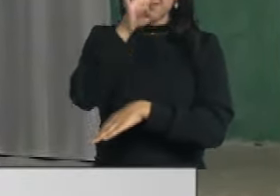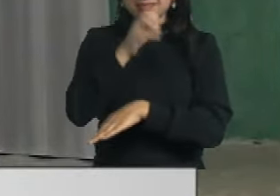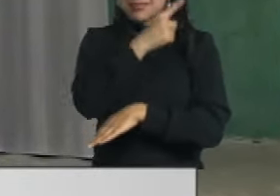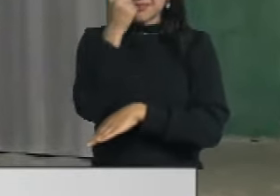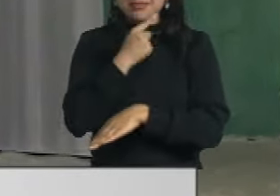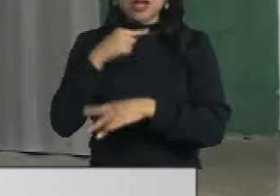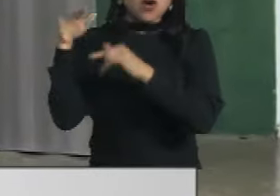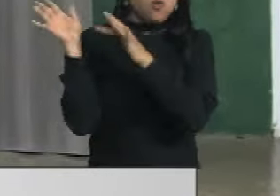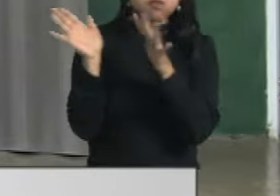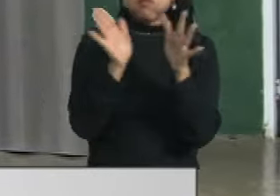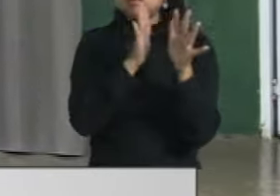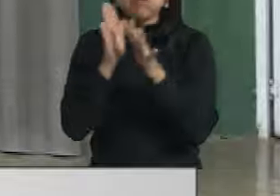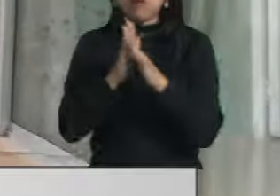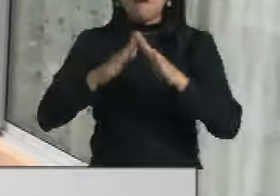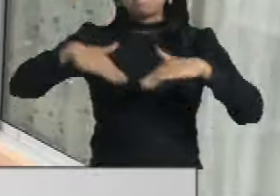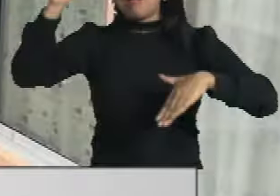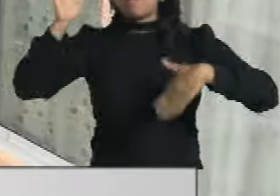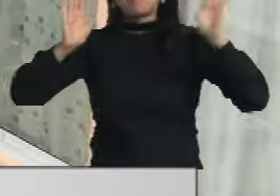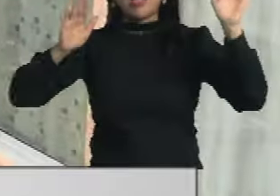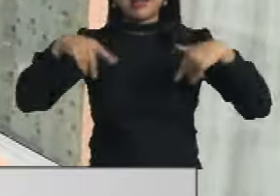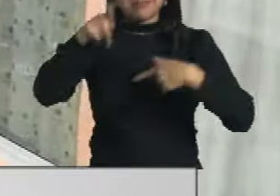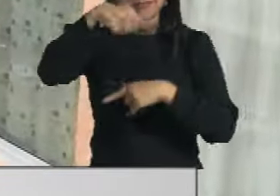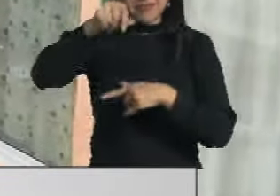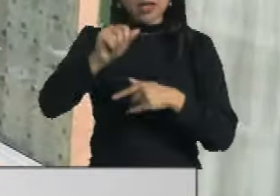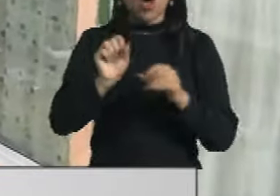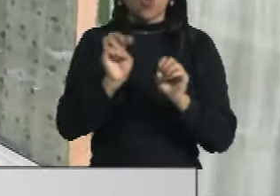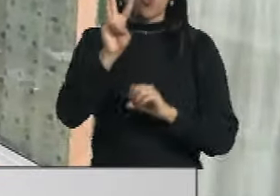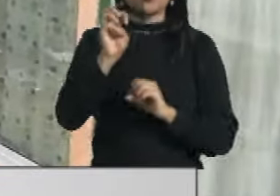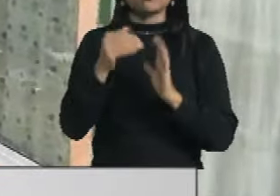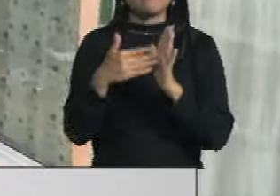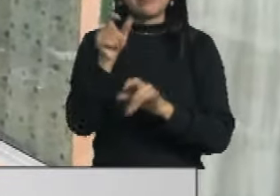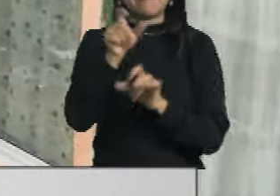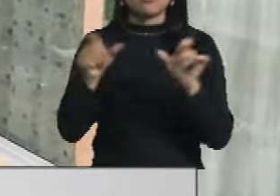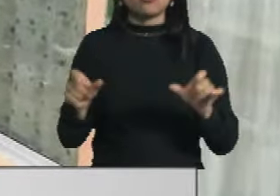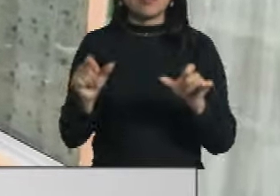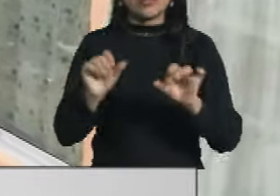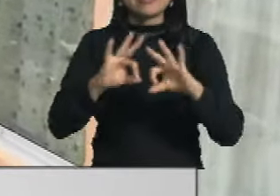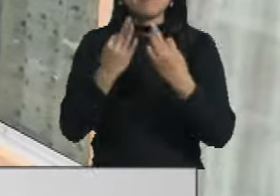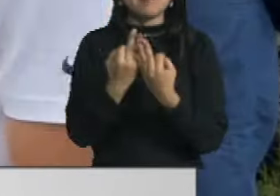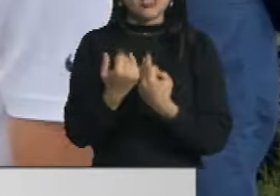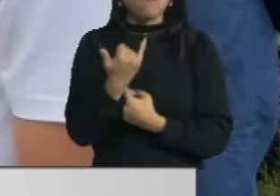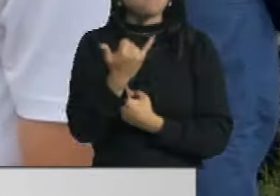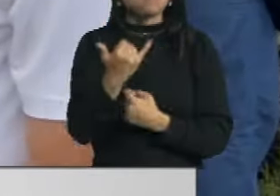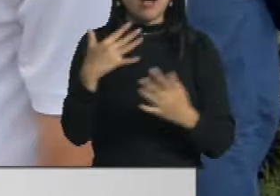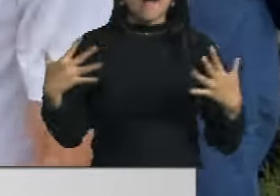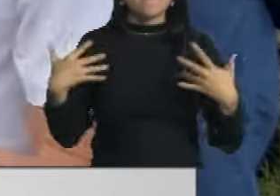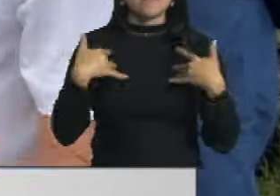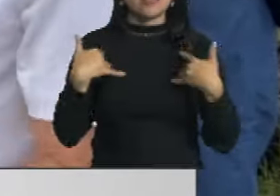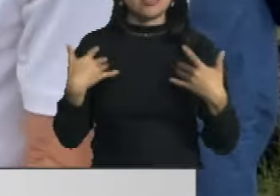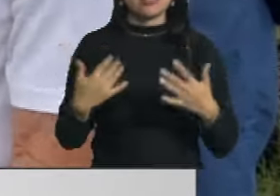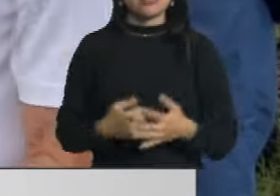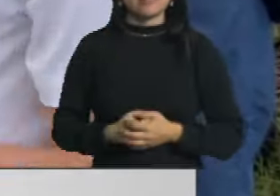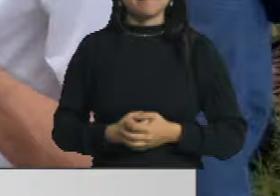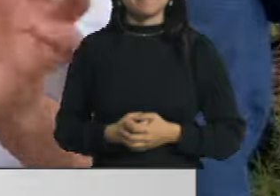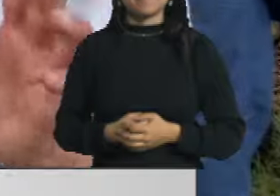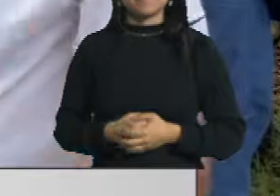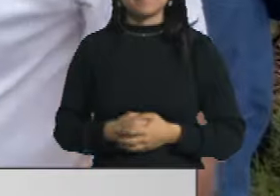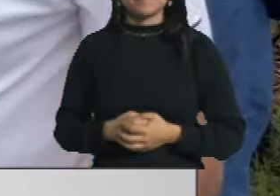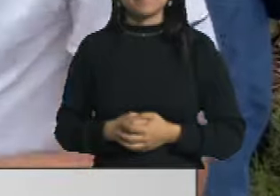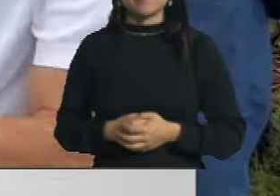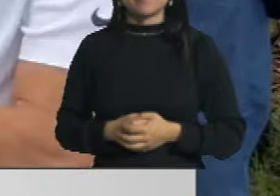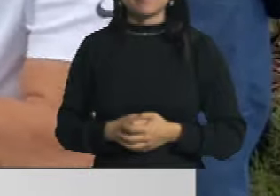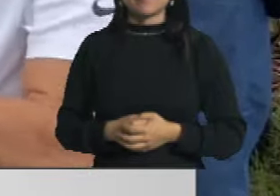septiembre negaron más de 8,000 familias afectadas. Creo que con toda nuestra oficina de prevención de desastres y todo este material,